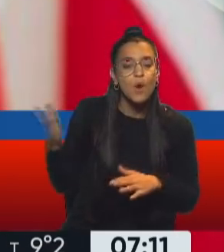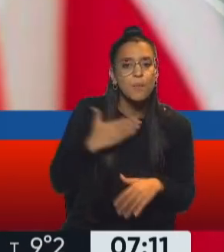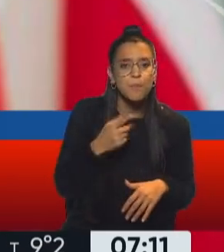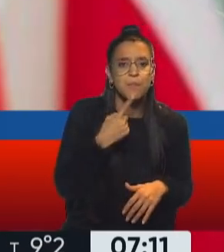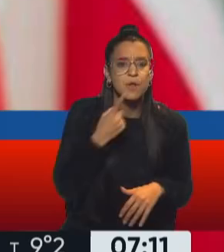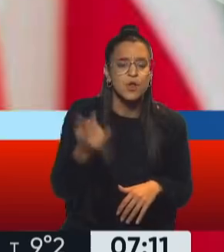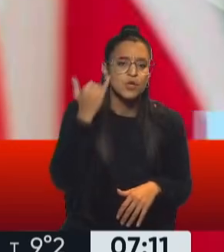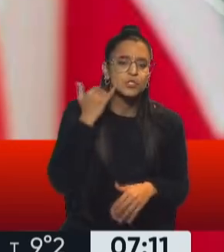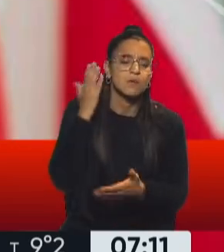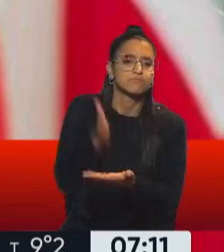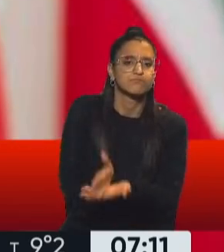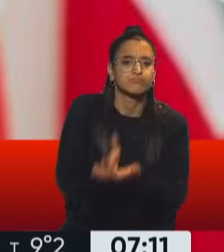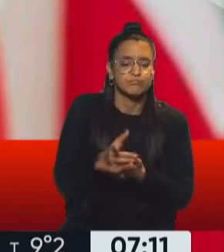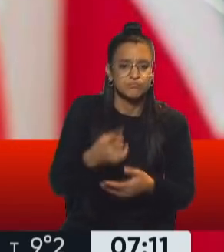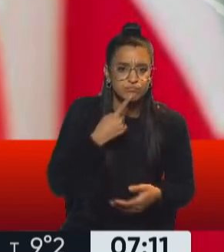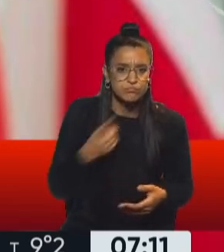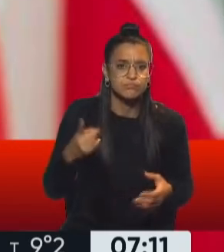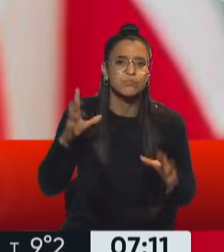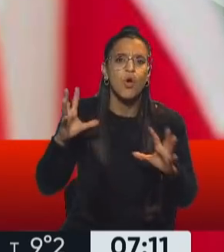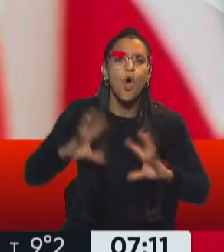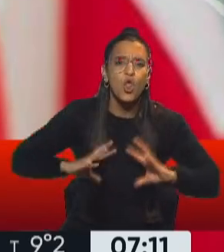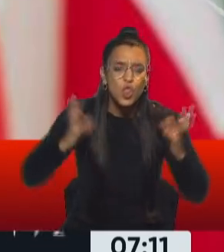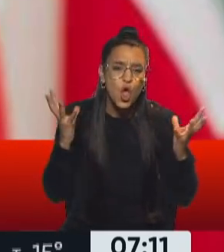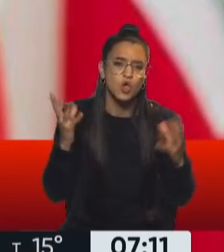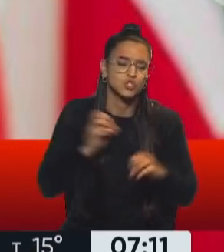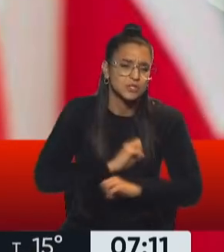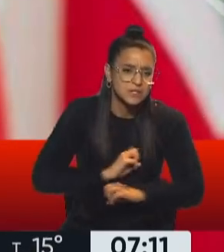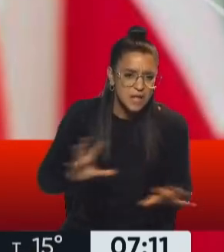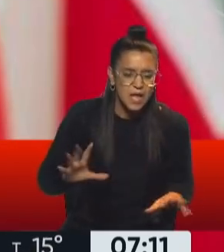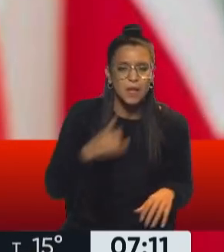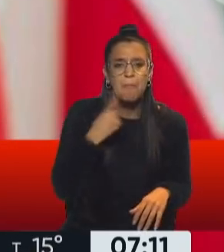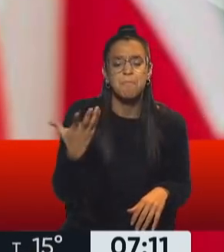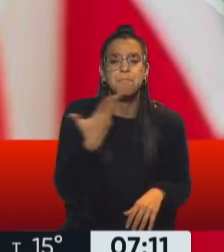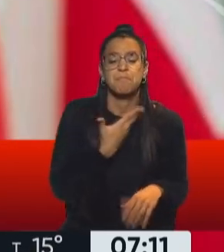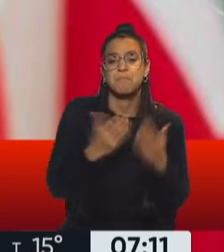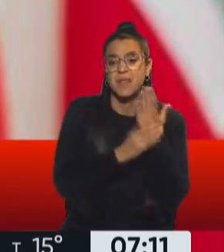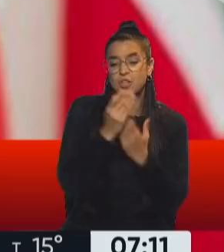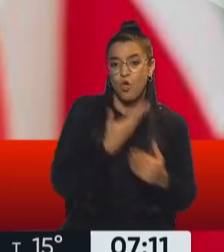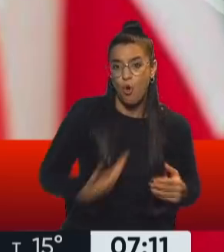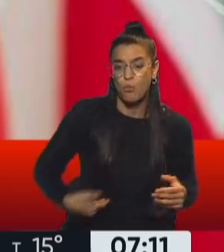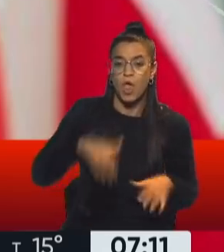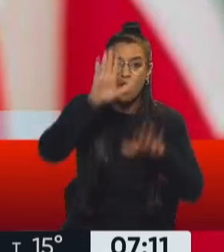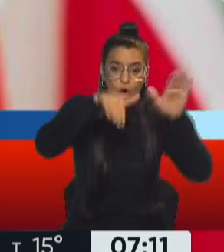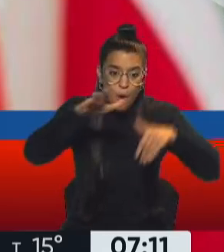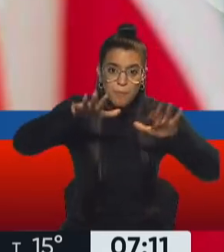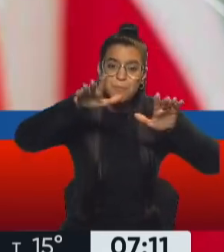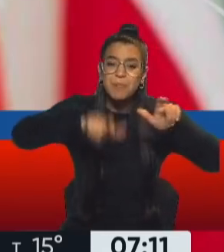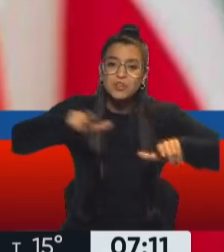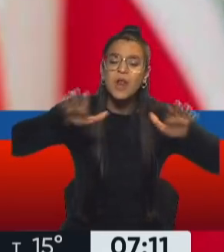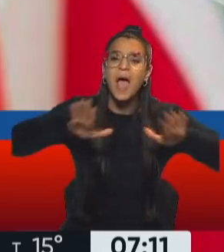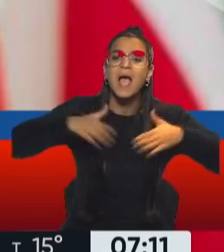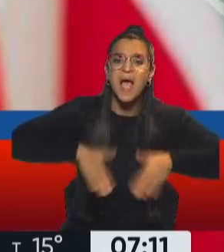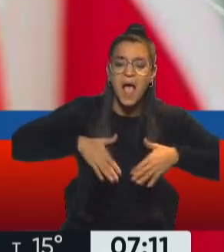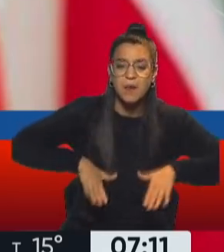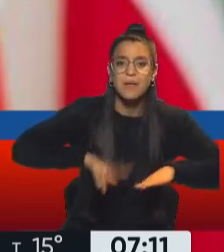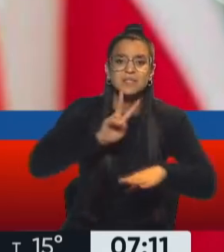sido condenado como odioso, inhumano y bárbaro. El ministro de Gobierno llamó a la población a la calma. La situación de